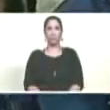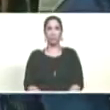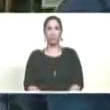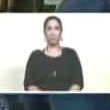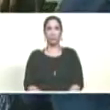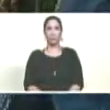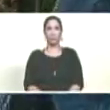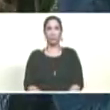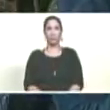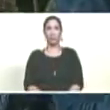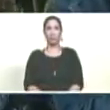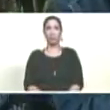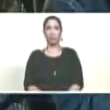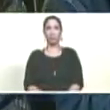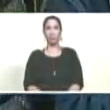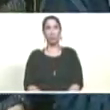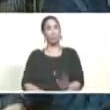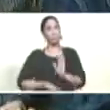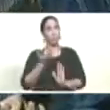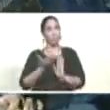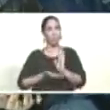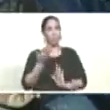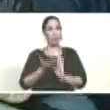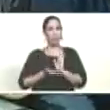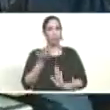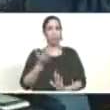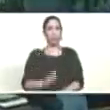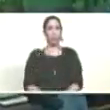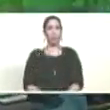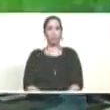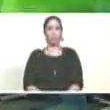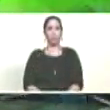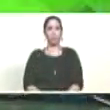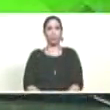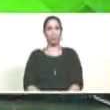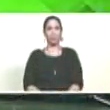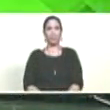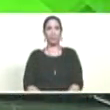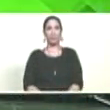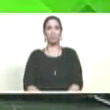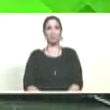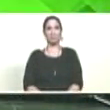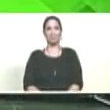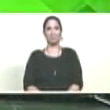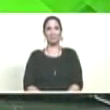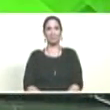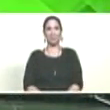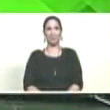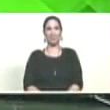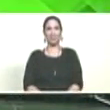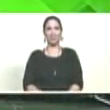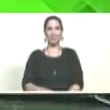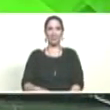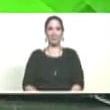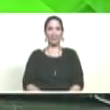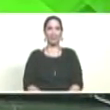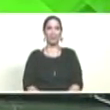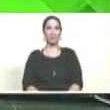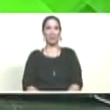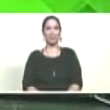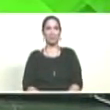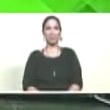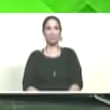Muy importante, se alborotaron, ¿vale? Muy importante lo que voy a decir.